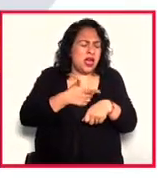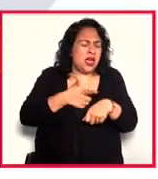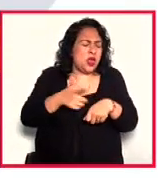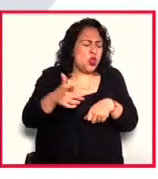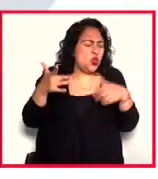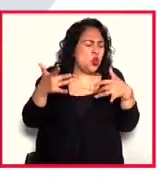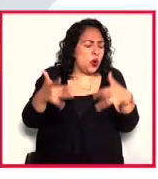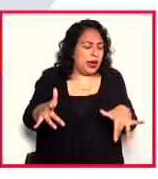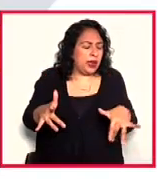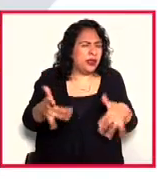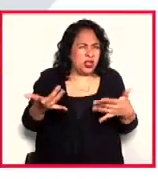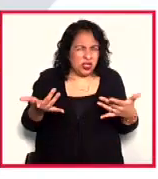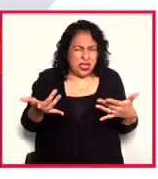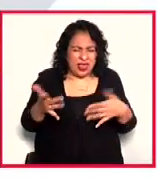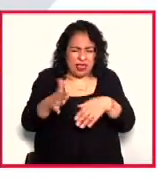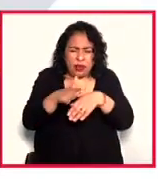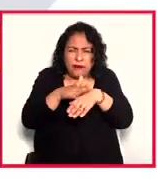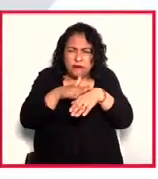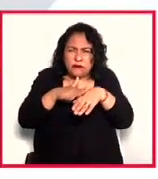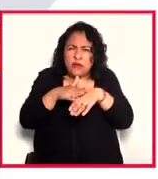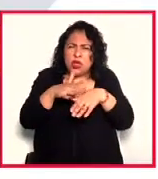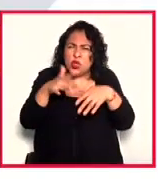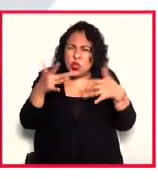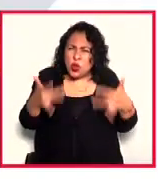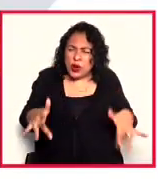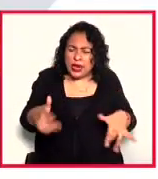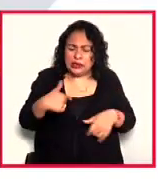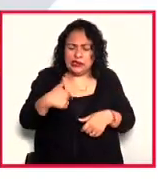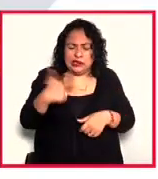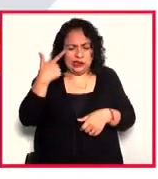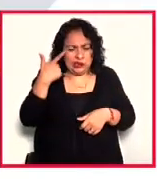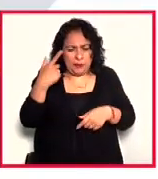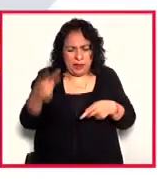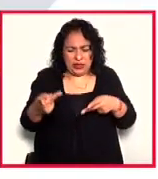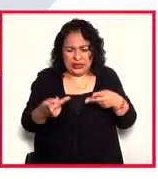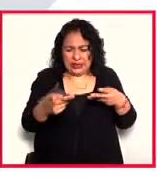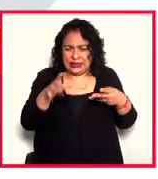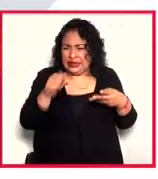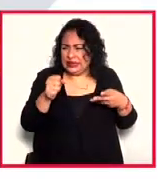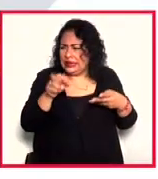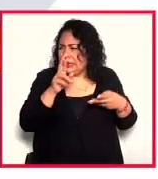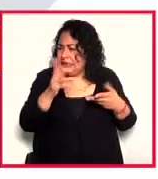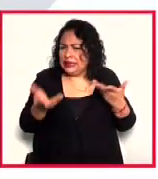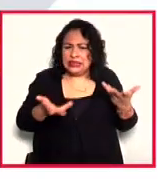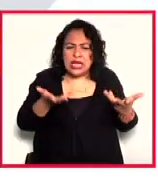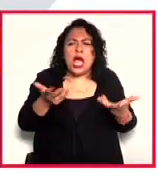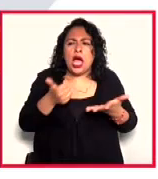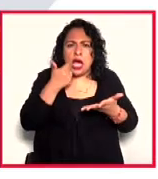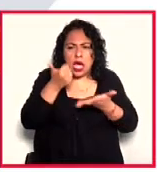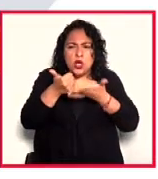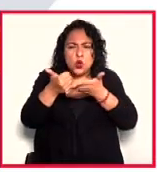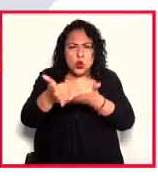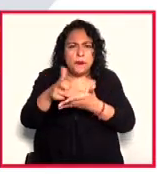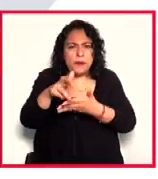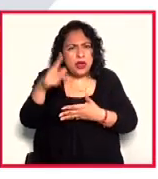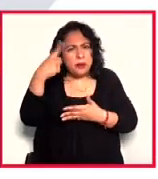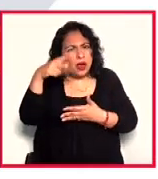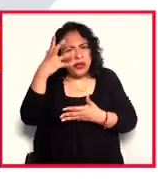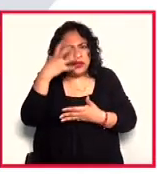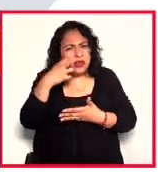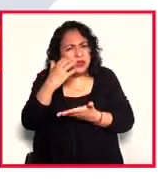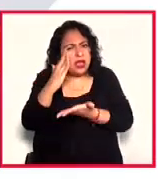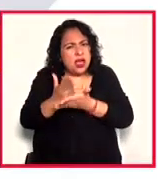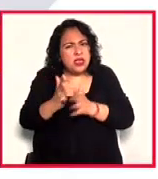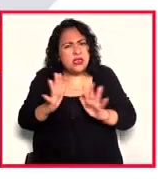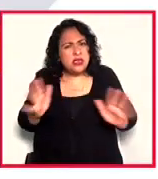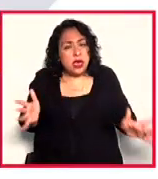caricias duelen? Mientras Luis encuentra las respuestas a estas preguntas, buscará la manera de ayudar a María a dejar de estar triste.